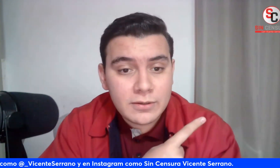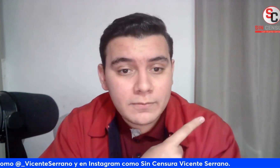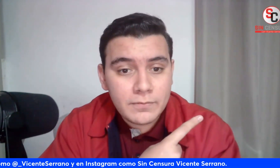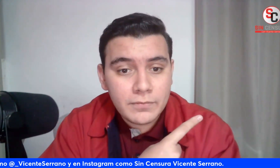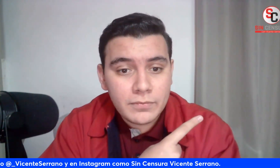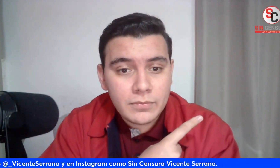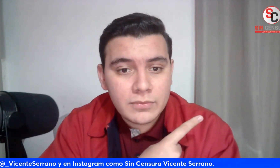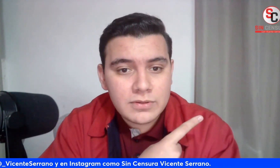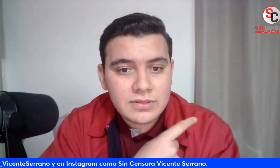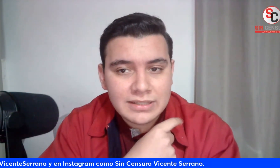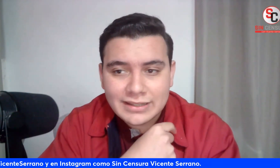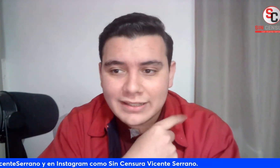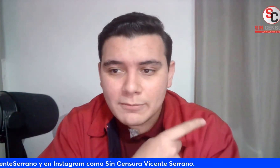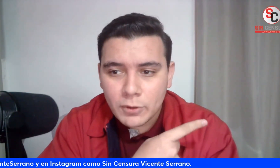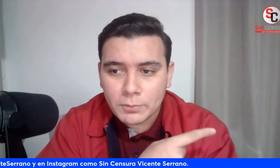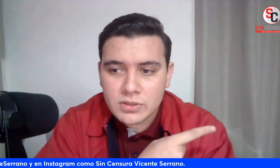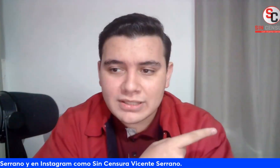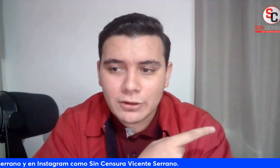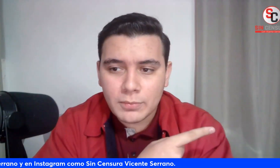propio